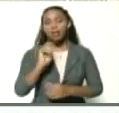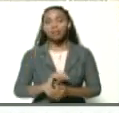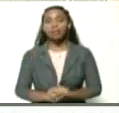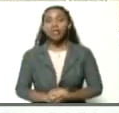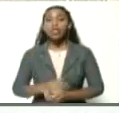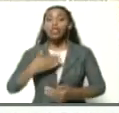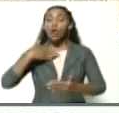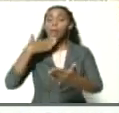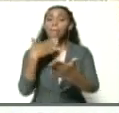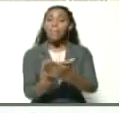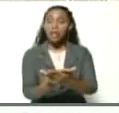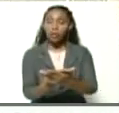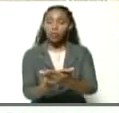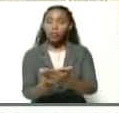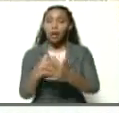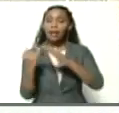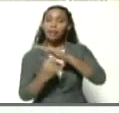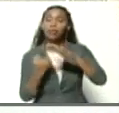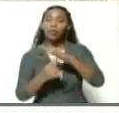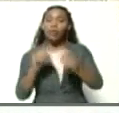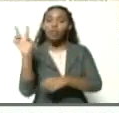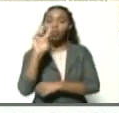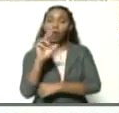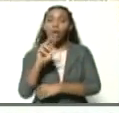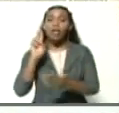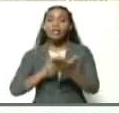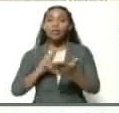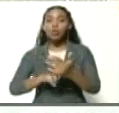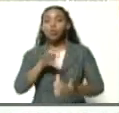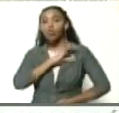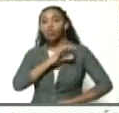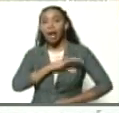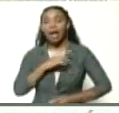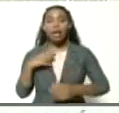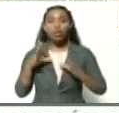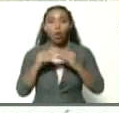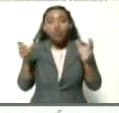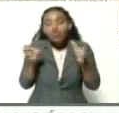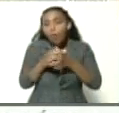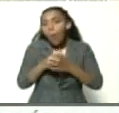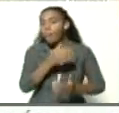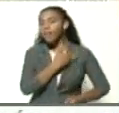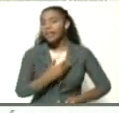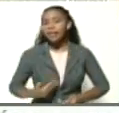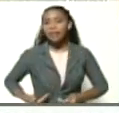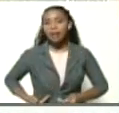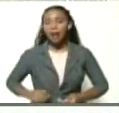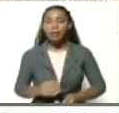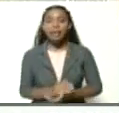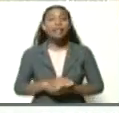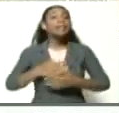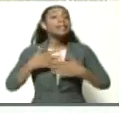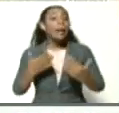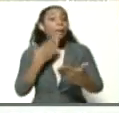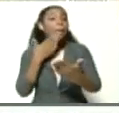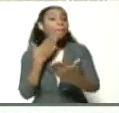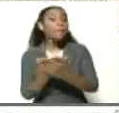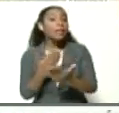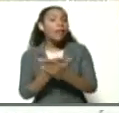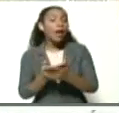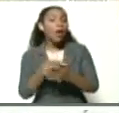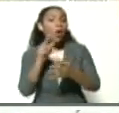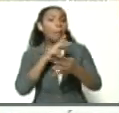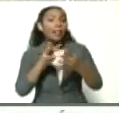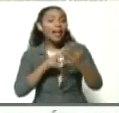Le pido al Instituto Venezolano de los Seguros Sociales y a toda la Comisión Presidencial que me pidan los recursos